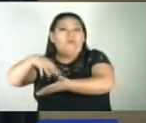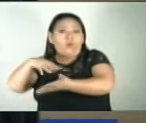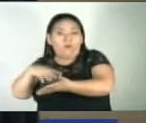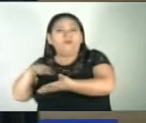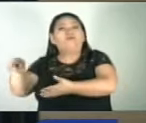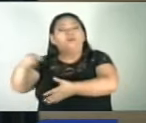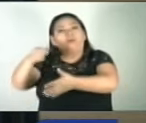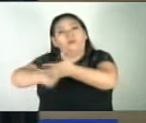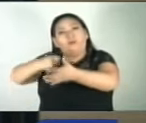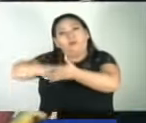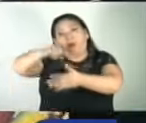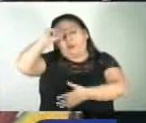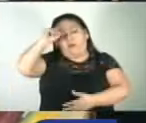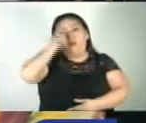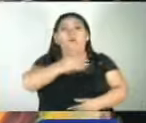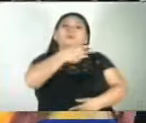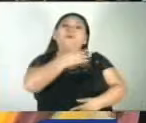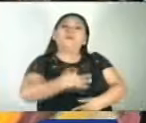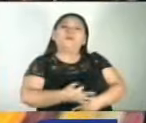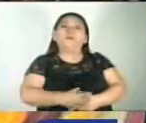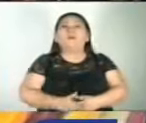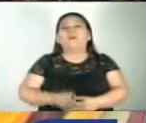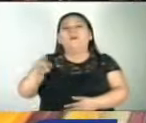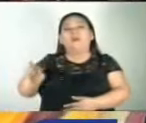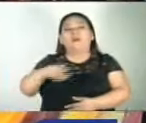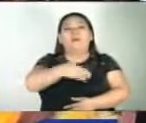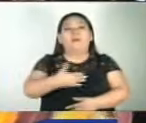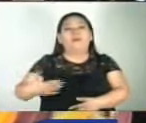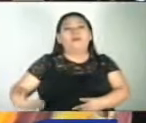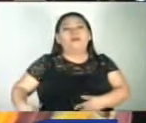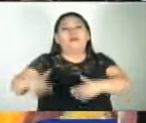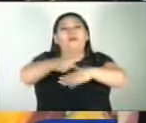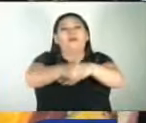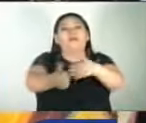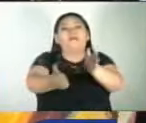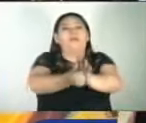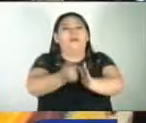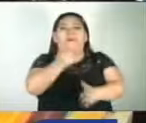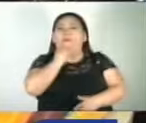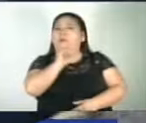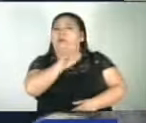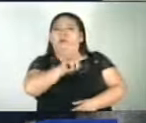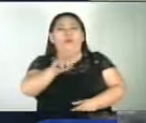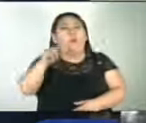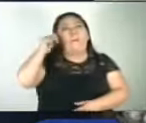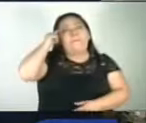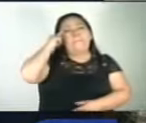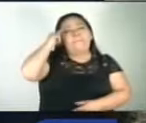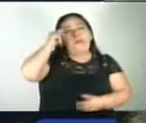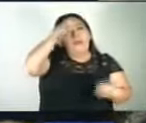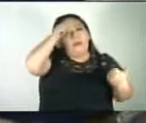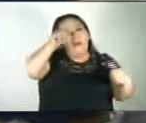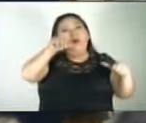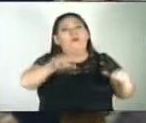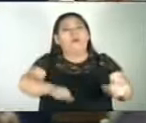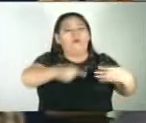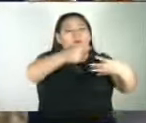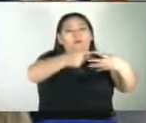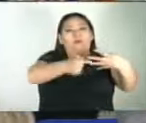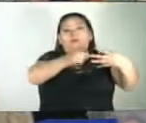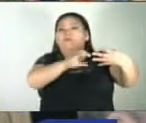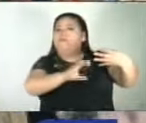luchas por una vida digna. El presidente del Legislativo, por su parte, negó que se esté pensando en aprobar las reformas a la Constitución